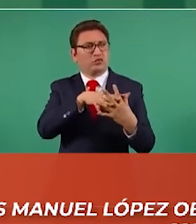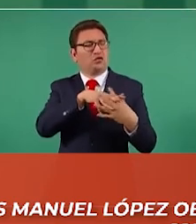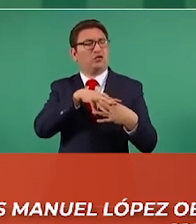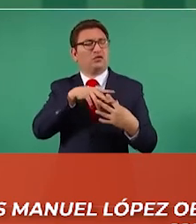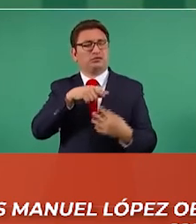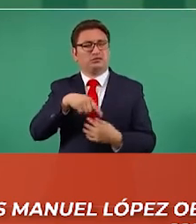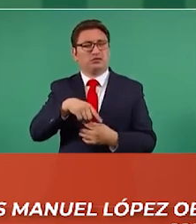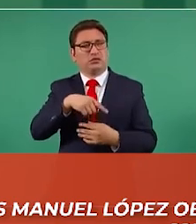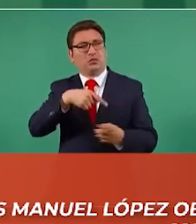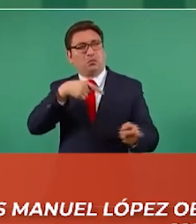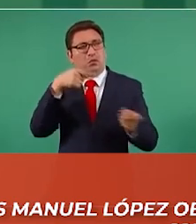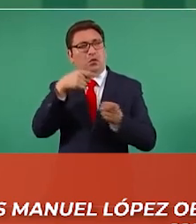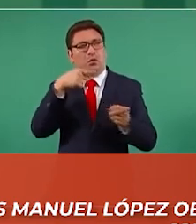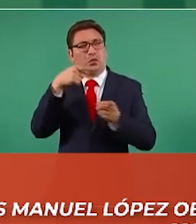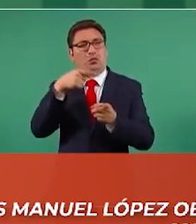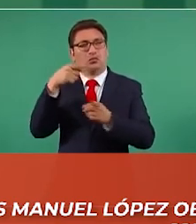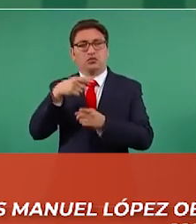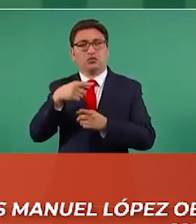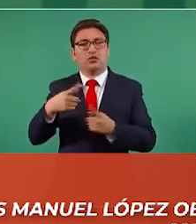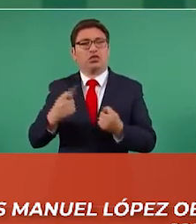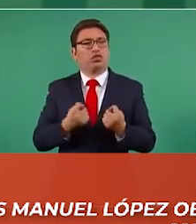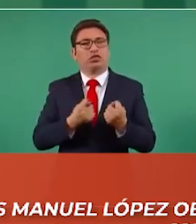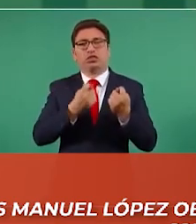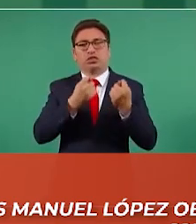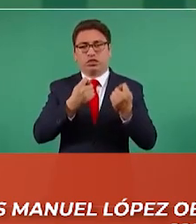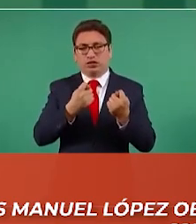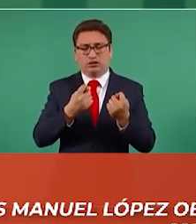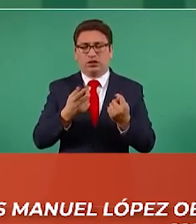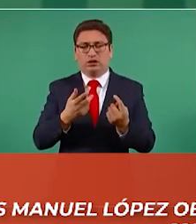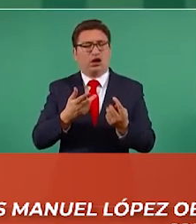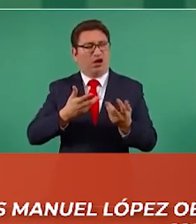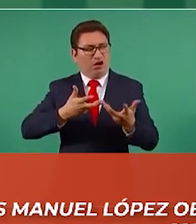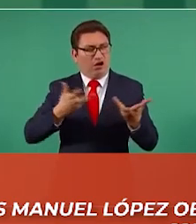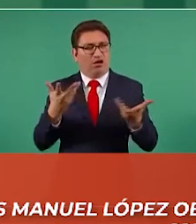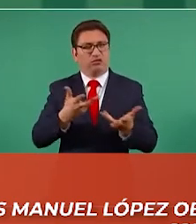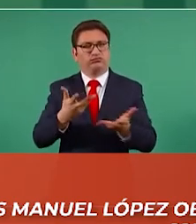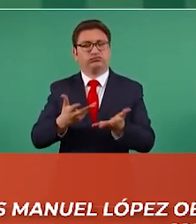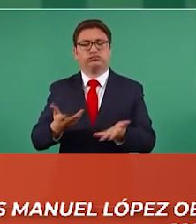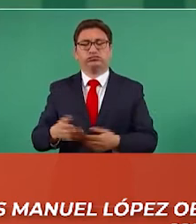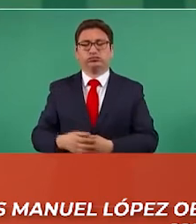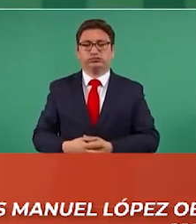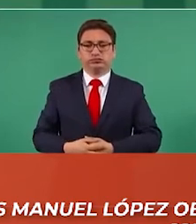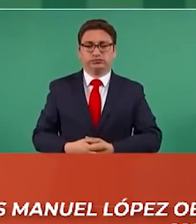sin atender las causas.